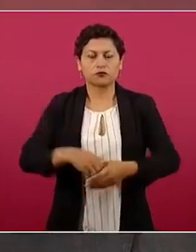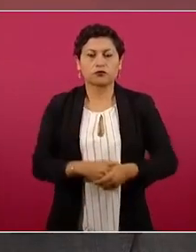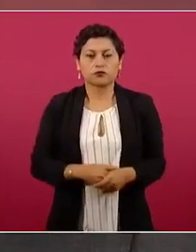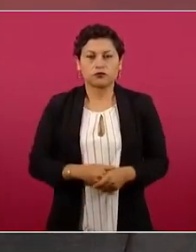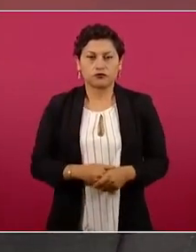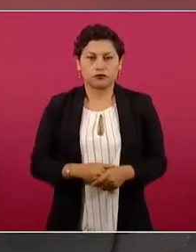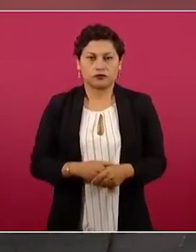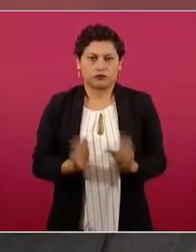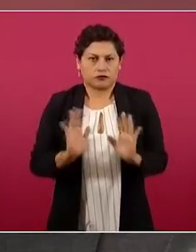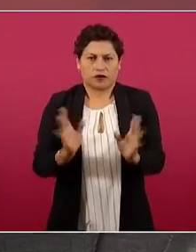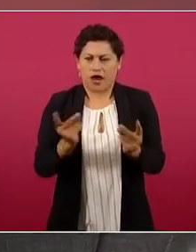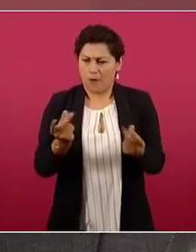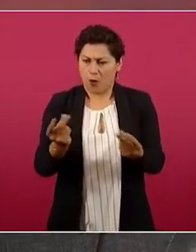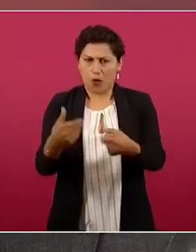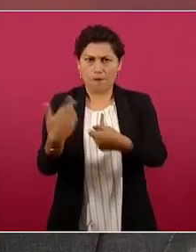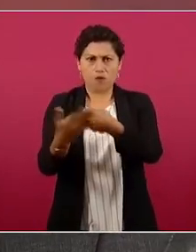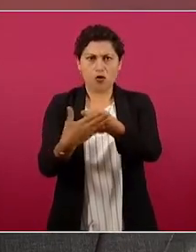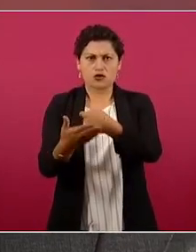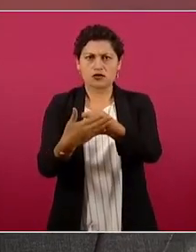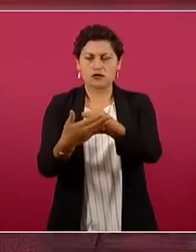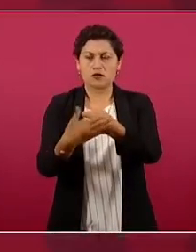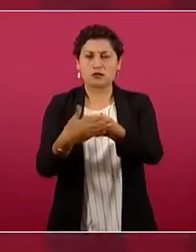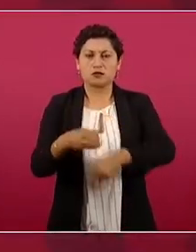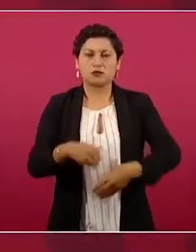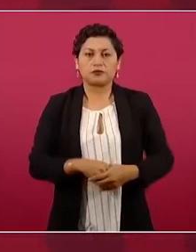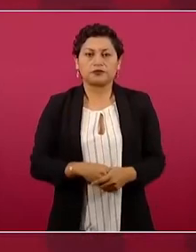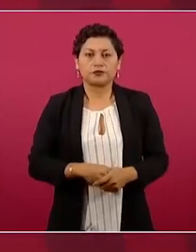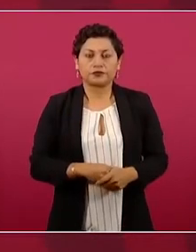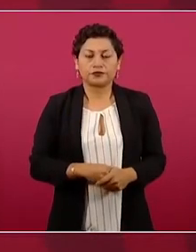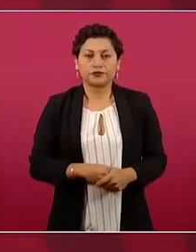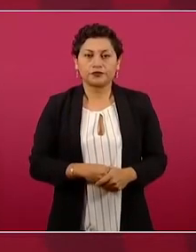Ya lo más pronto posible.